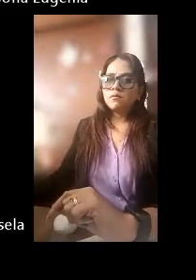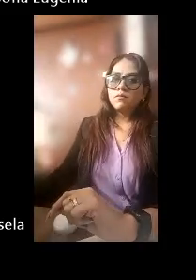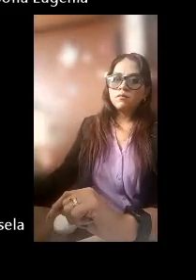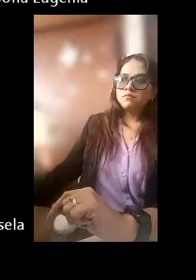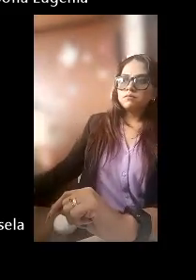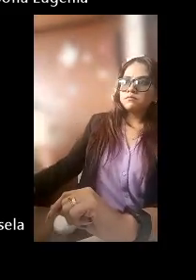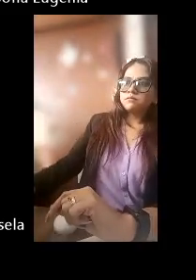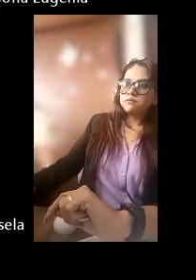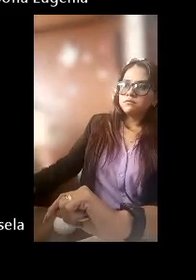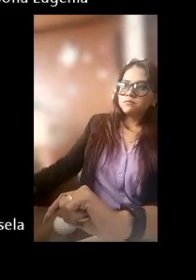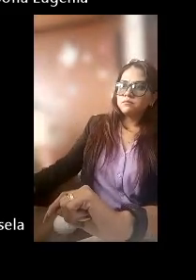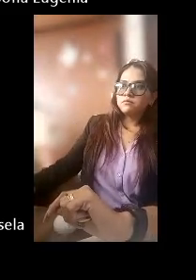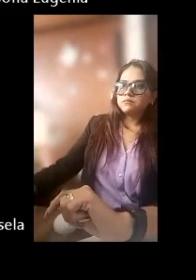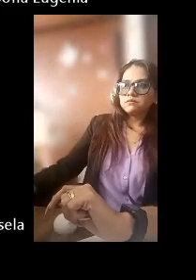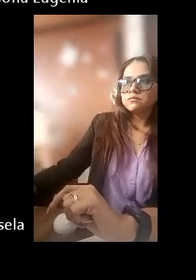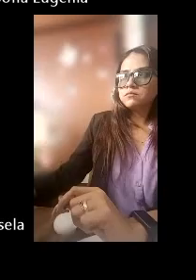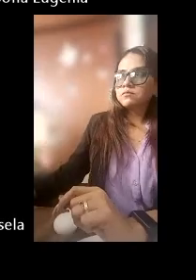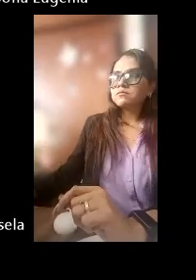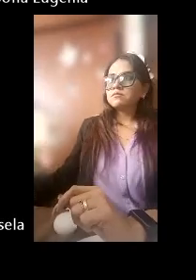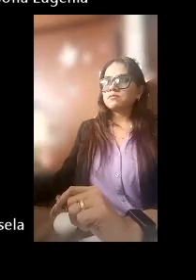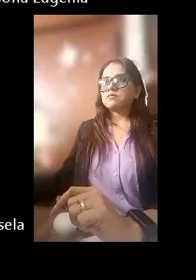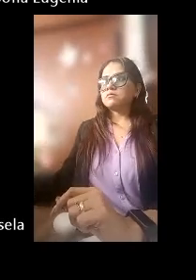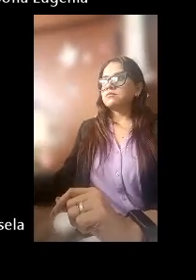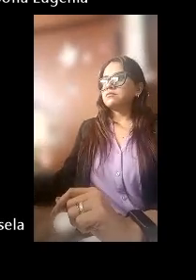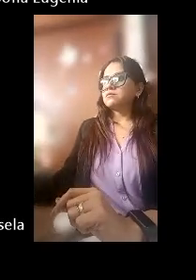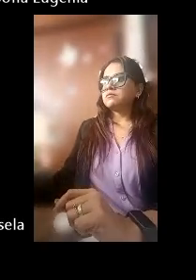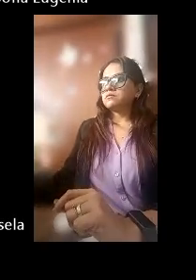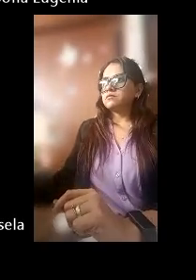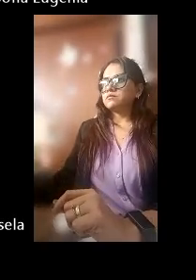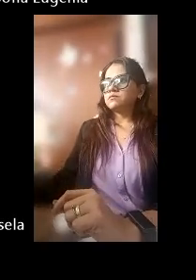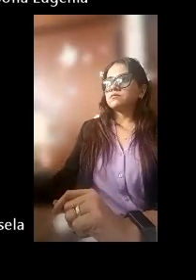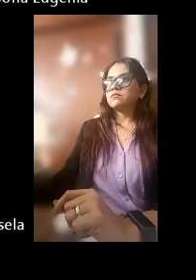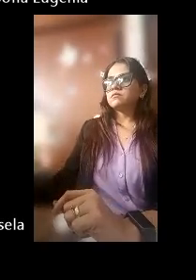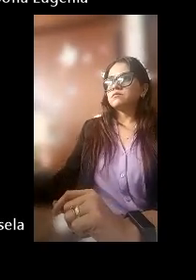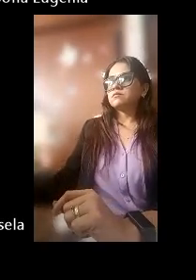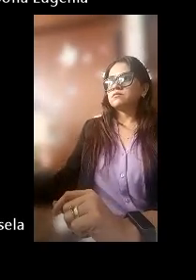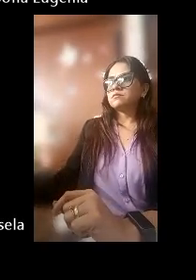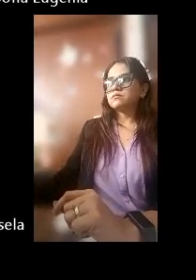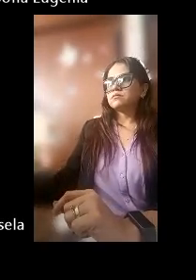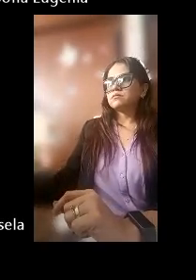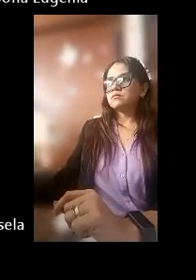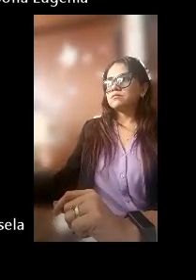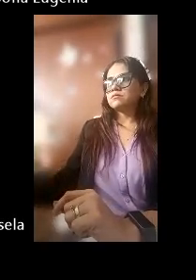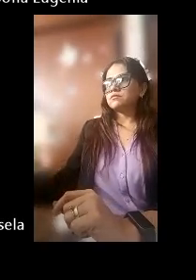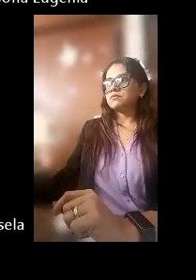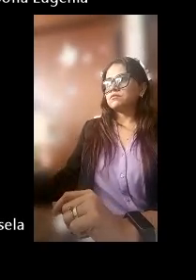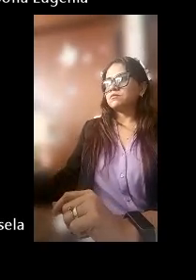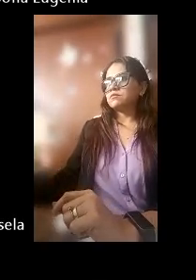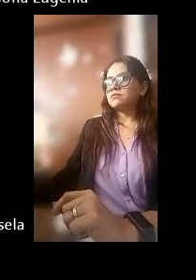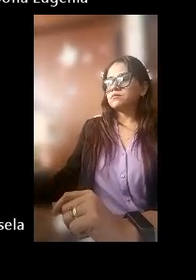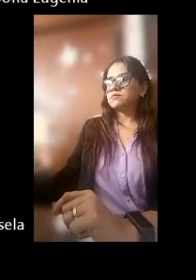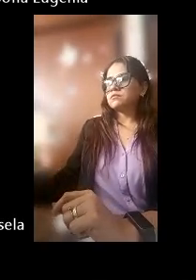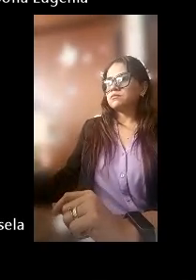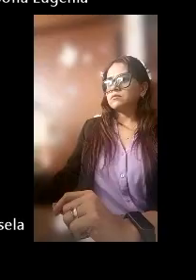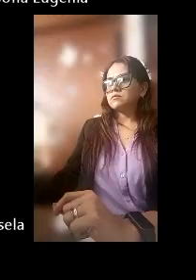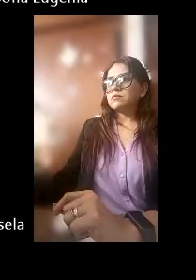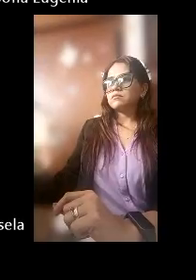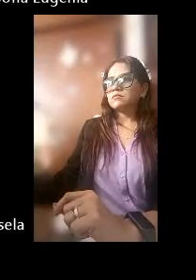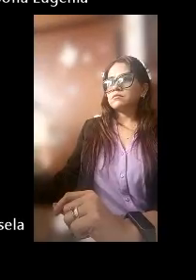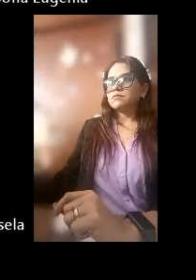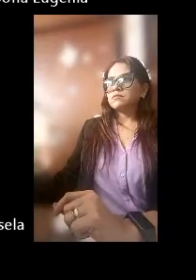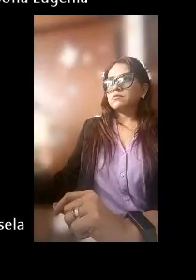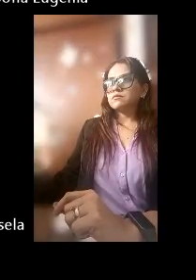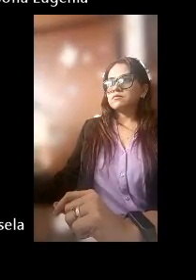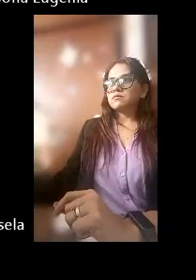puedo respirar. Pero me encantó porque ella llegó a tiempo, a los años, me dijo, Geo, yo a esa primera